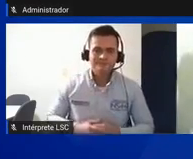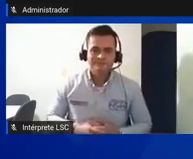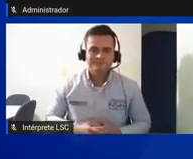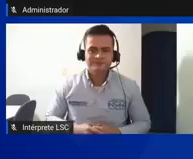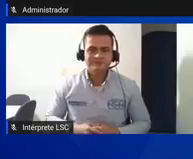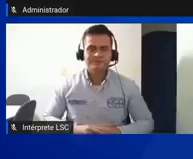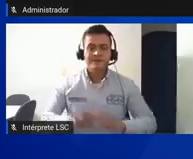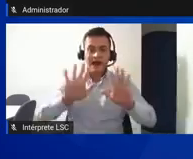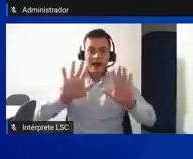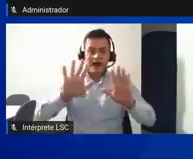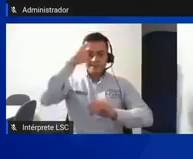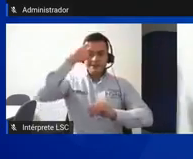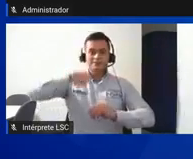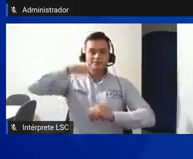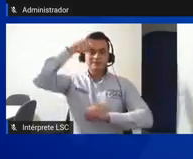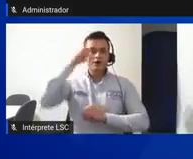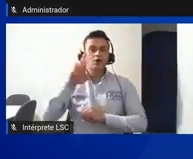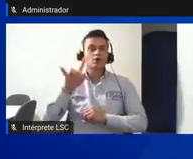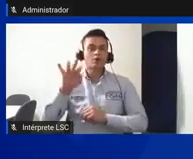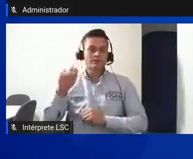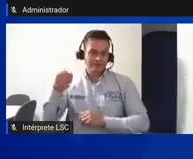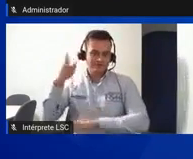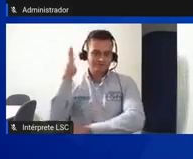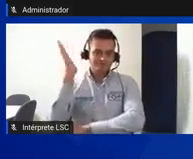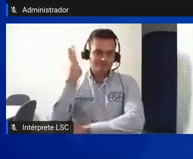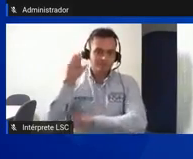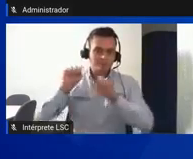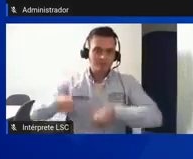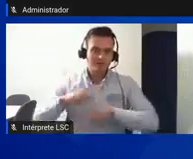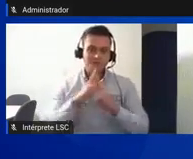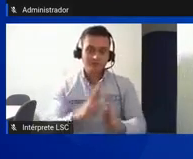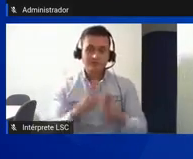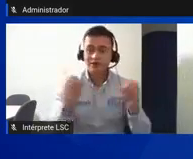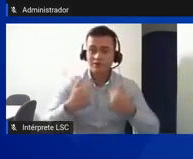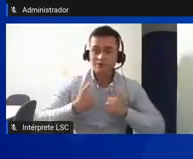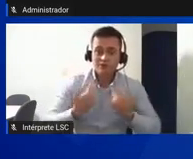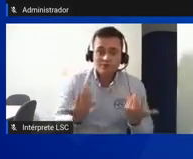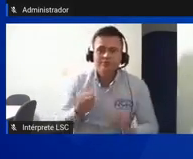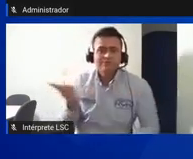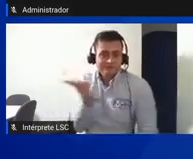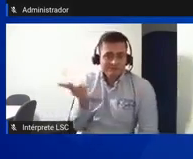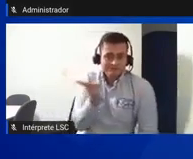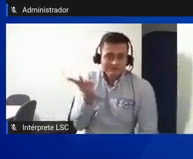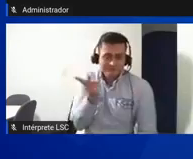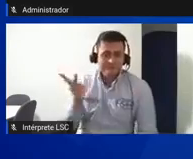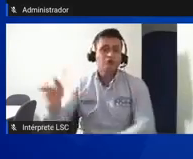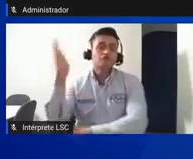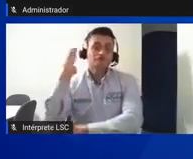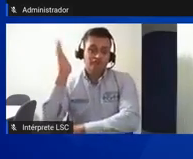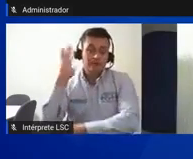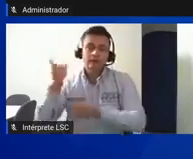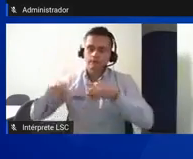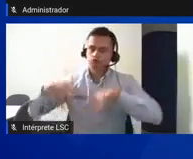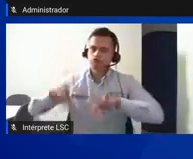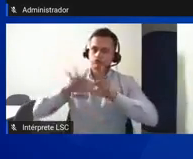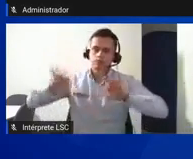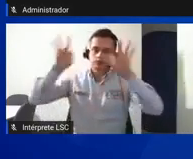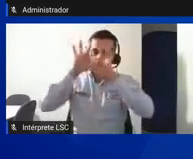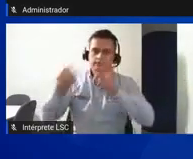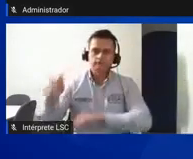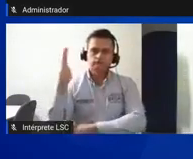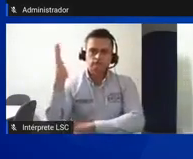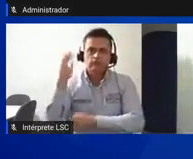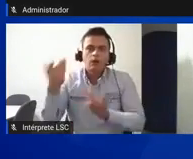Estaba pensando que la senadora Ruby como ponente, o quieres que... No, Cris. Los dos, la senadora hizo también un ejercicio muy juicioso